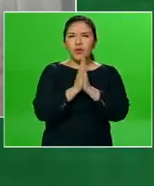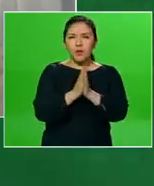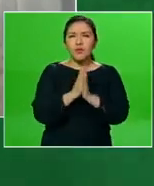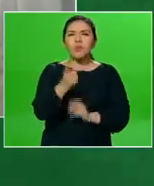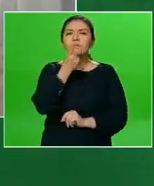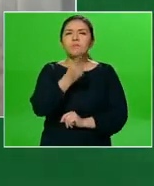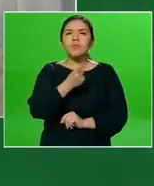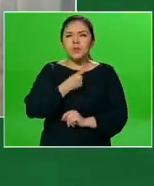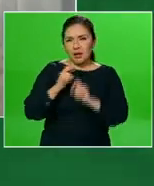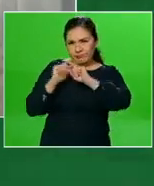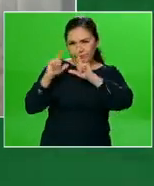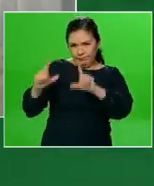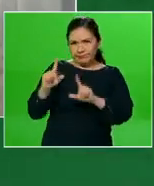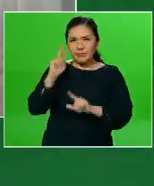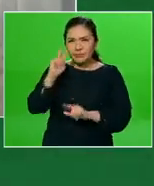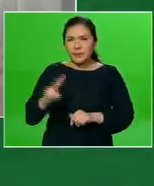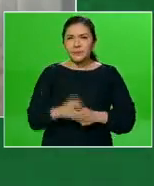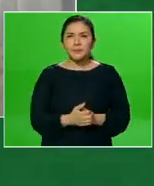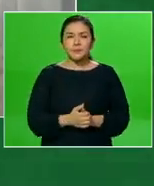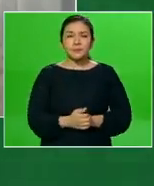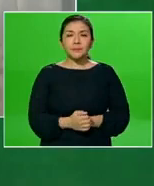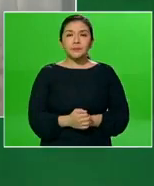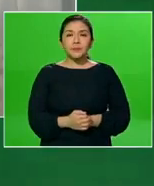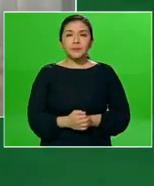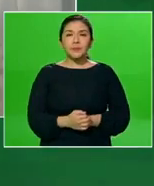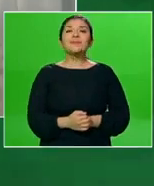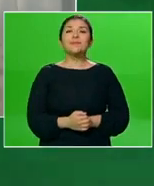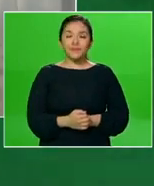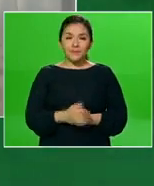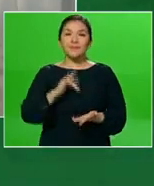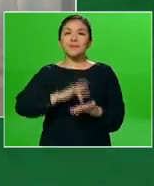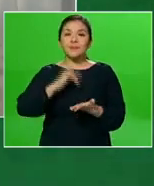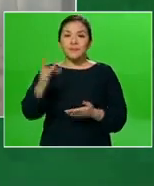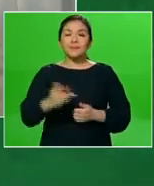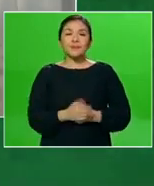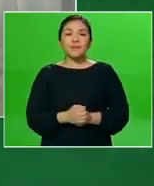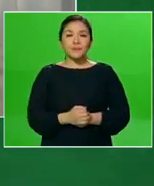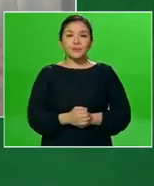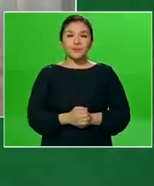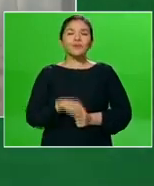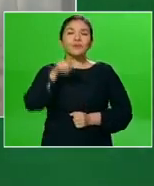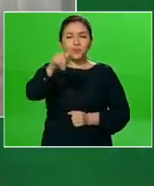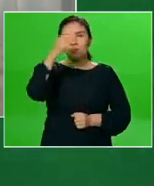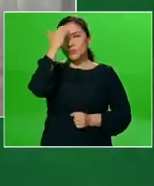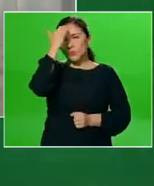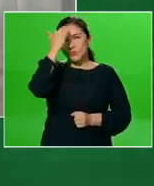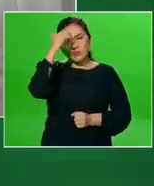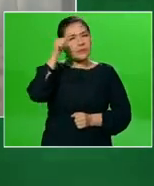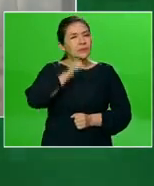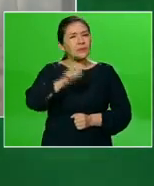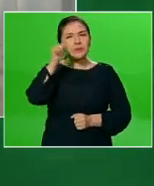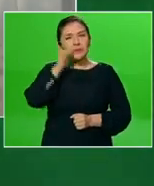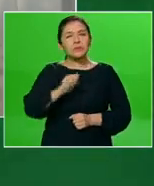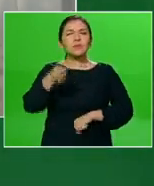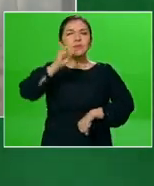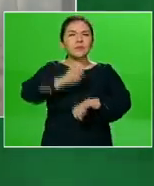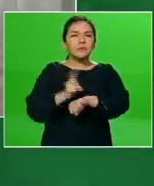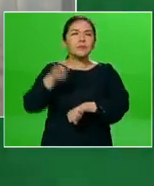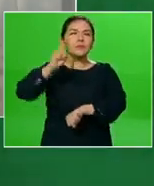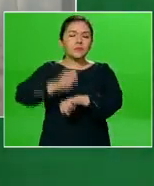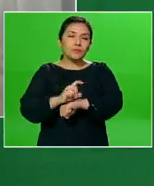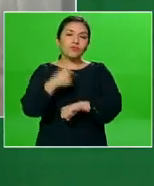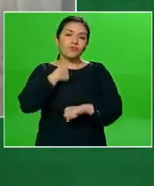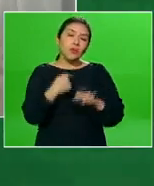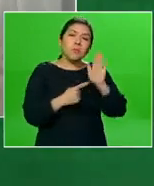siguiente por favor muchísimas gracias como ustedes saben cada día que nosotros